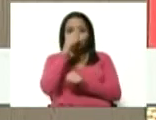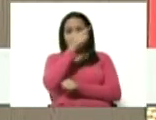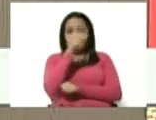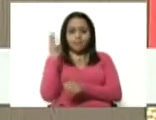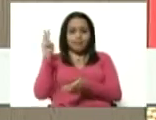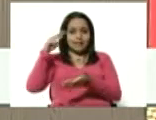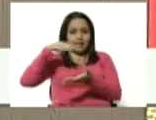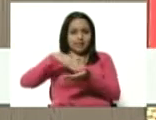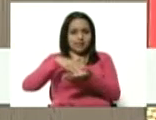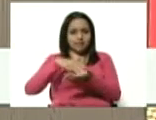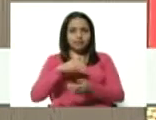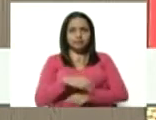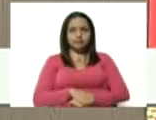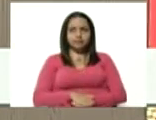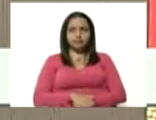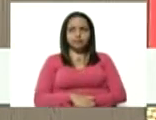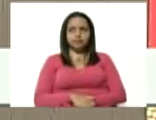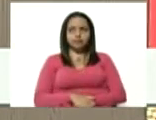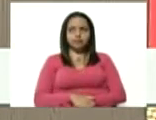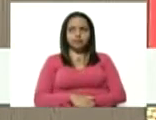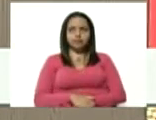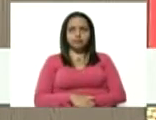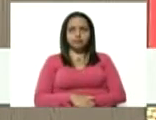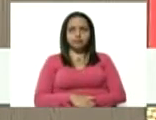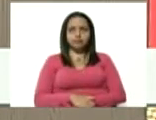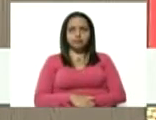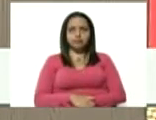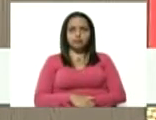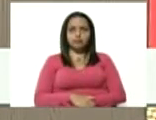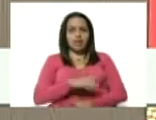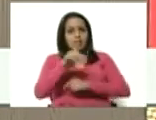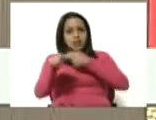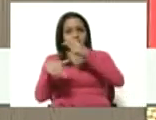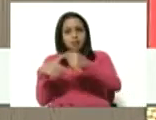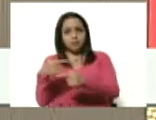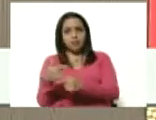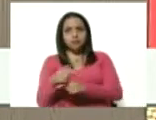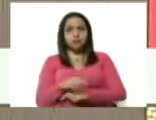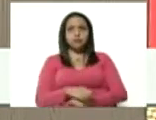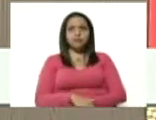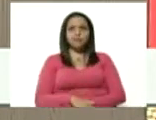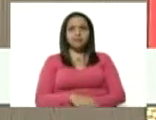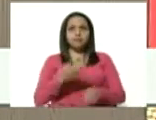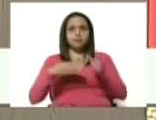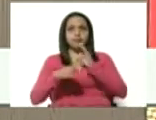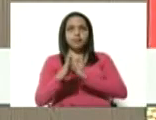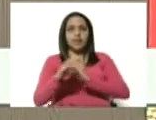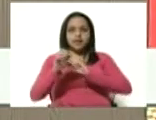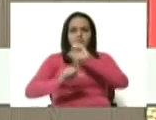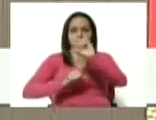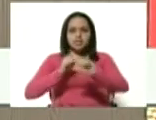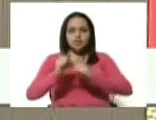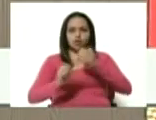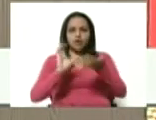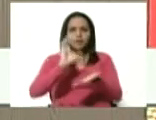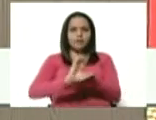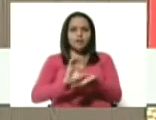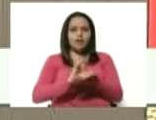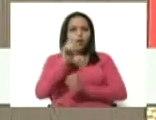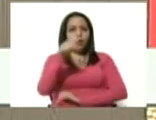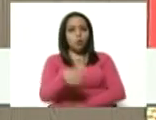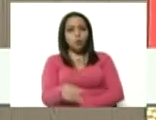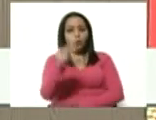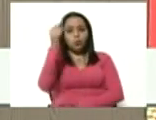estado Miranda. De allí nos dirigimos al distrito capital que registra el día de